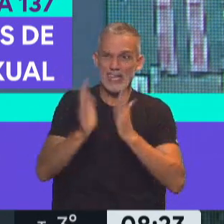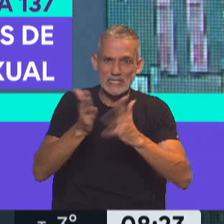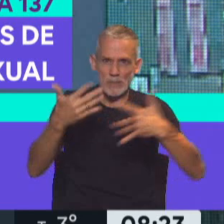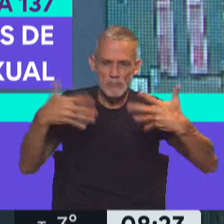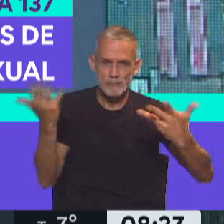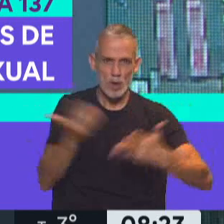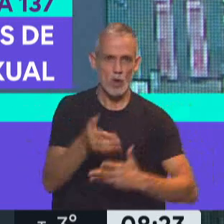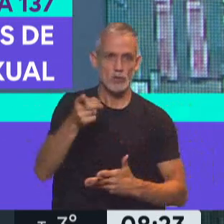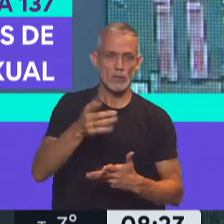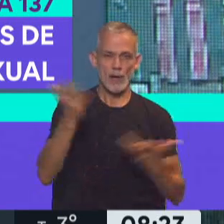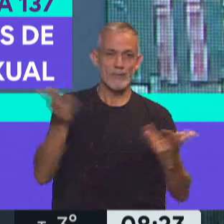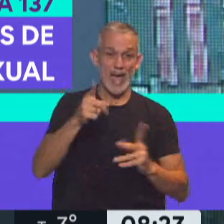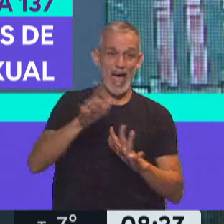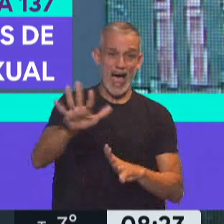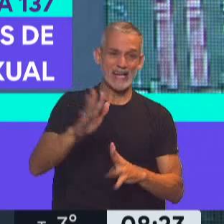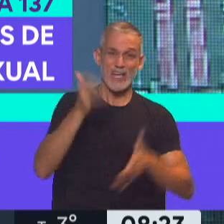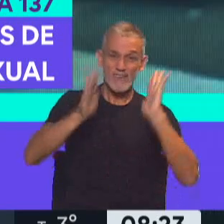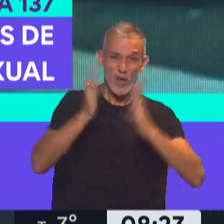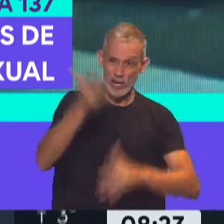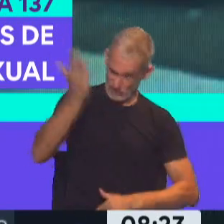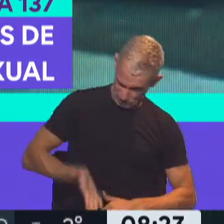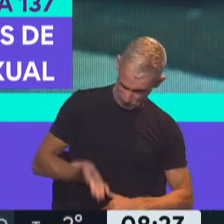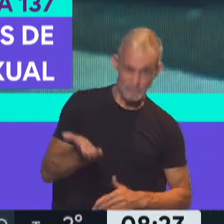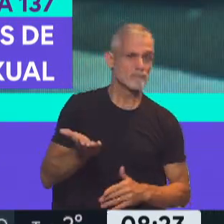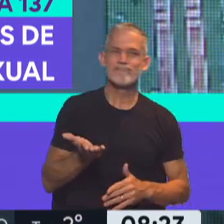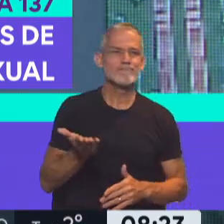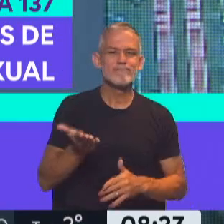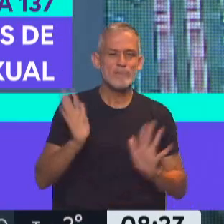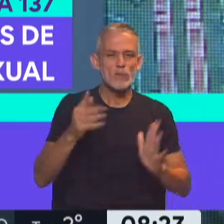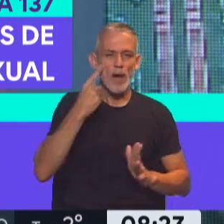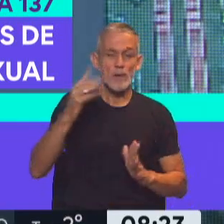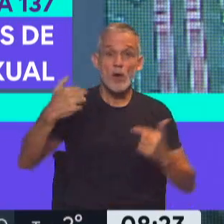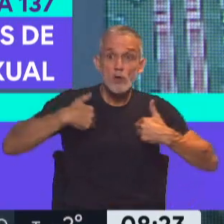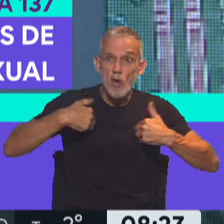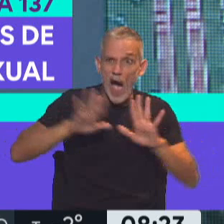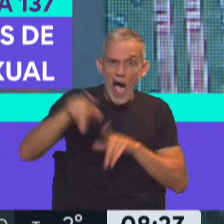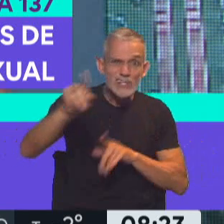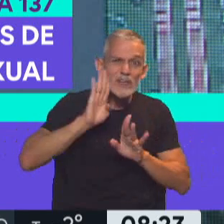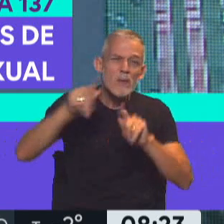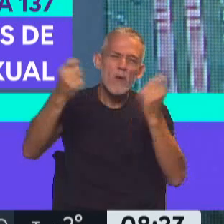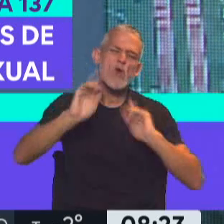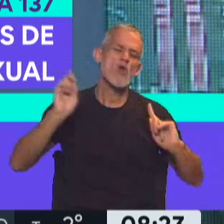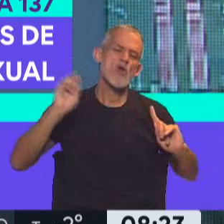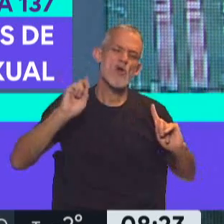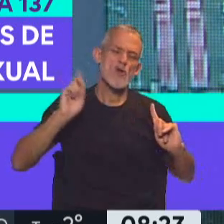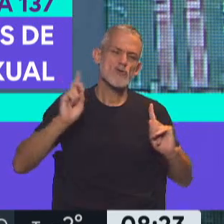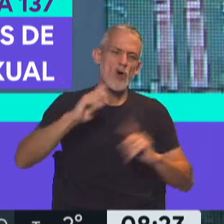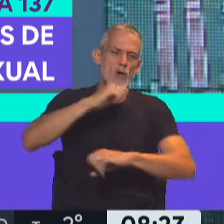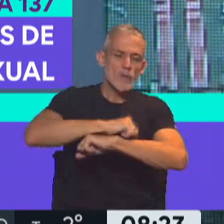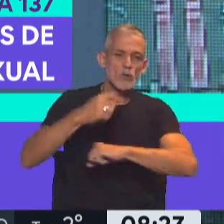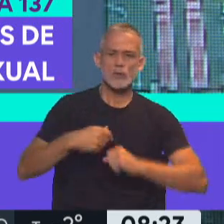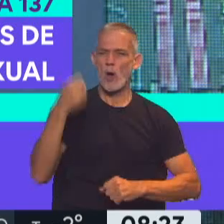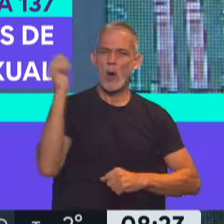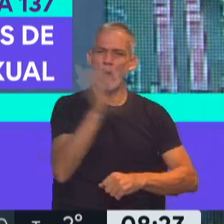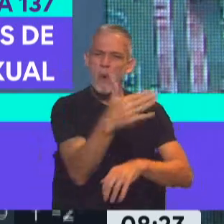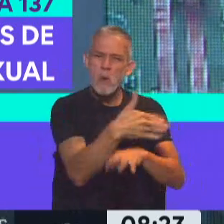como los típicos que ejercen violencia de género. También se viven como, bueno, pero yo no soy el típico que claro, le pega a